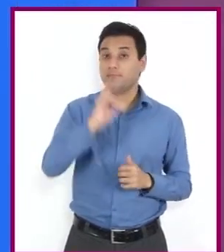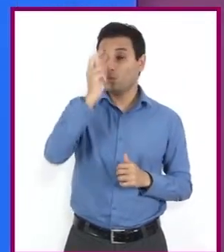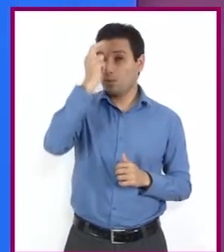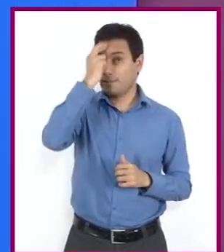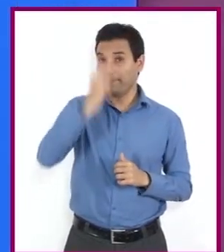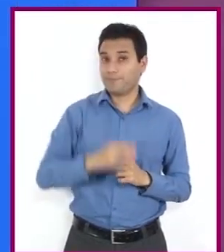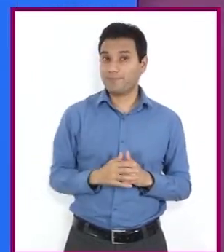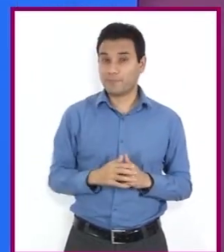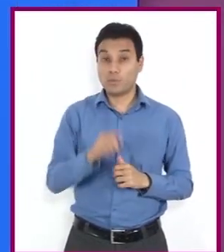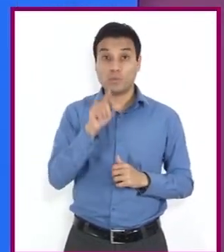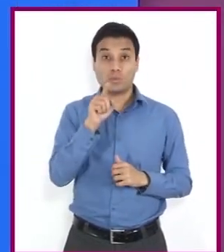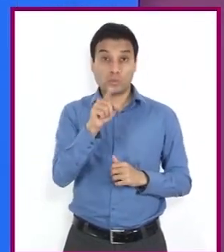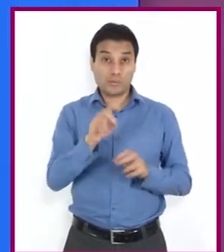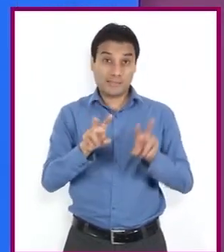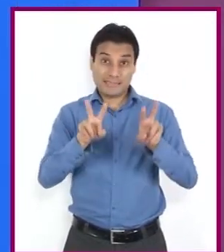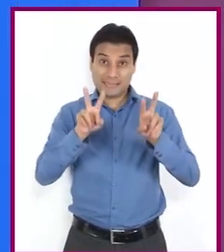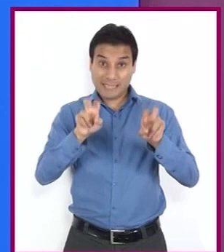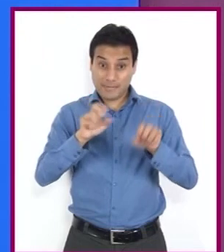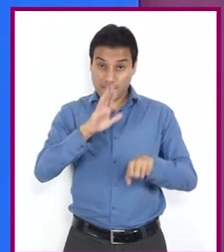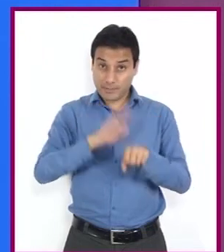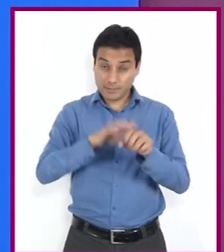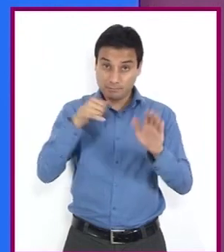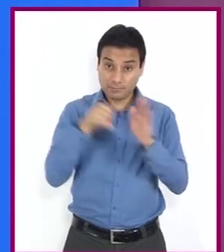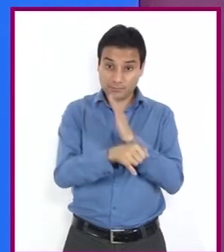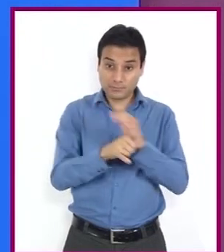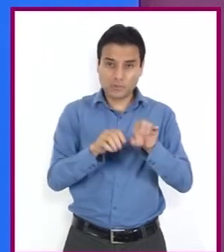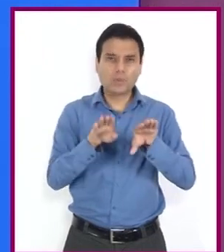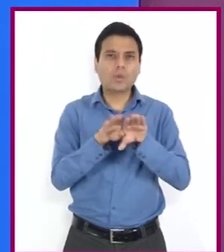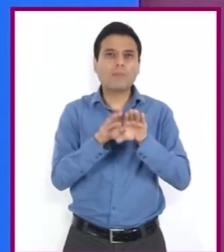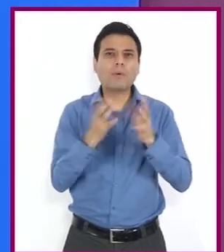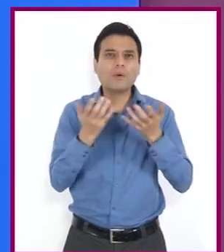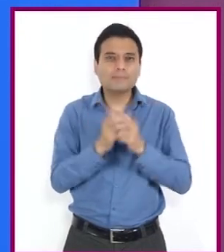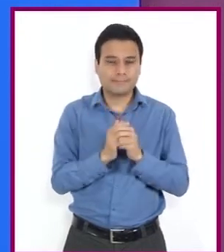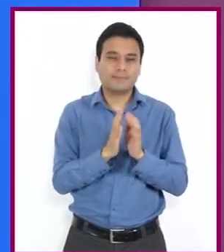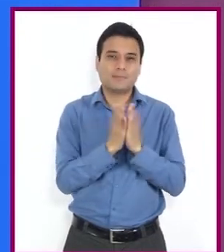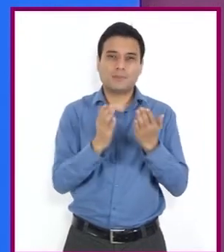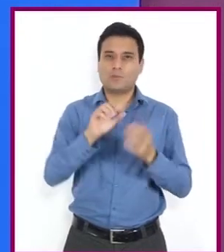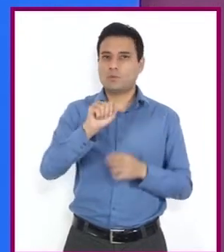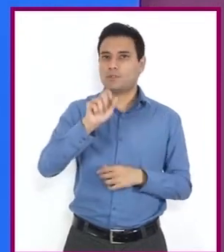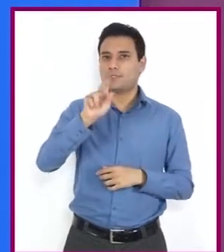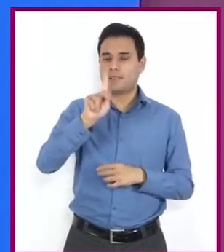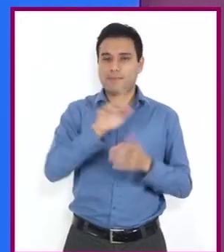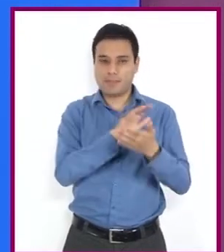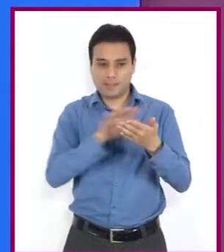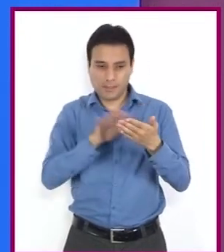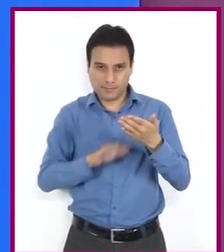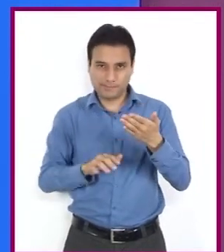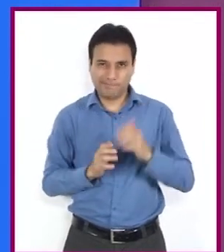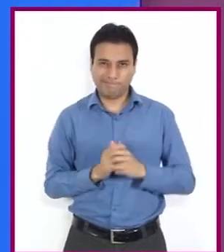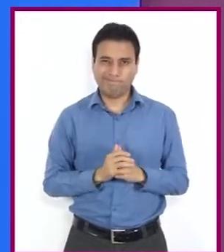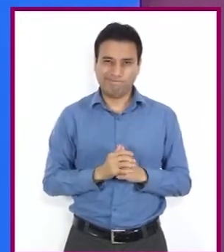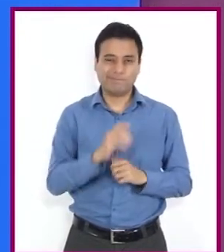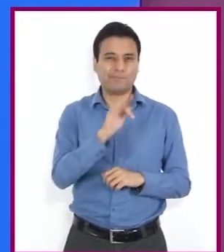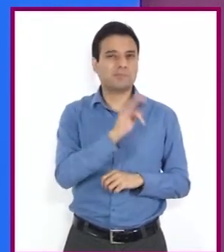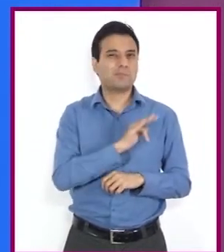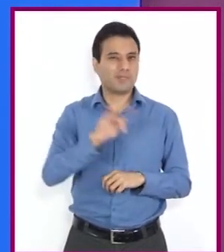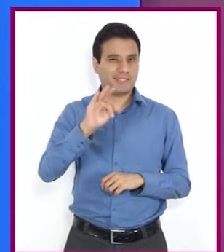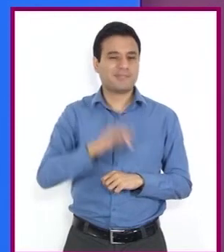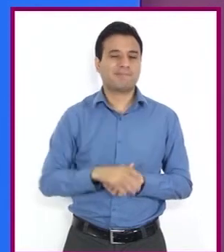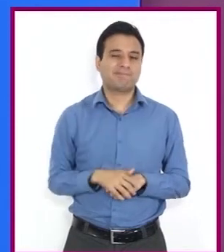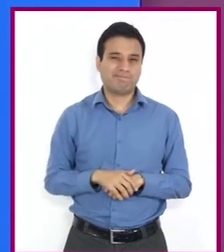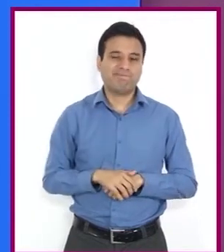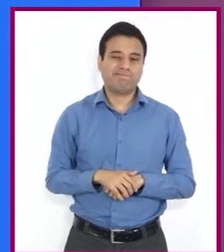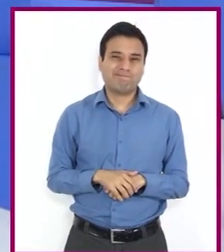que para ampliar o conocer más sobre el tema pueden revisar su libro de texto para ahondar en la información o